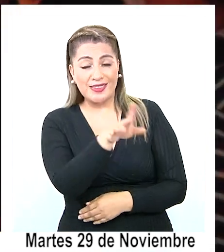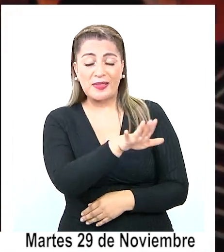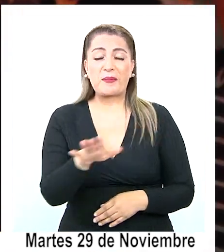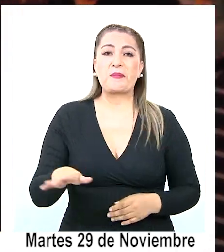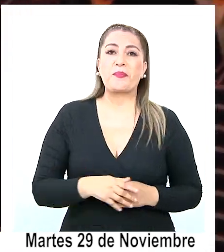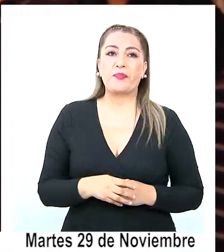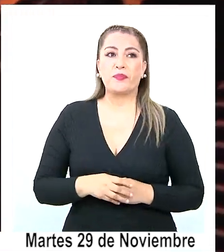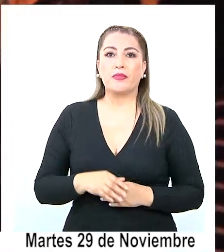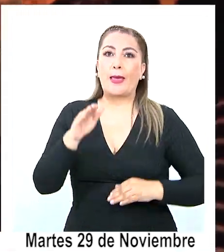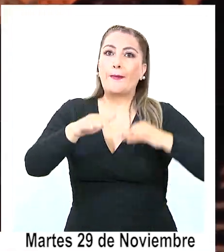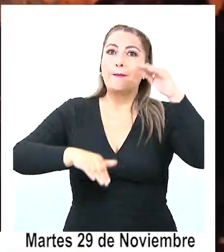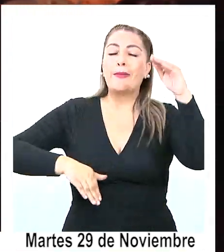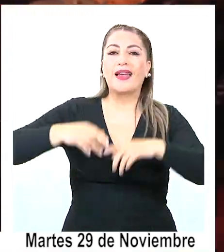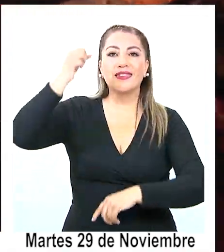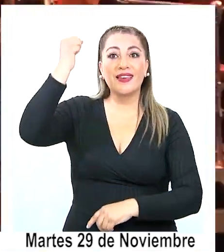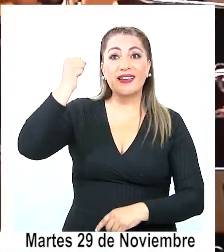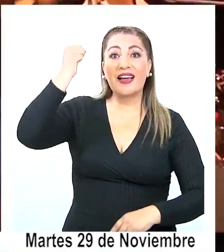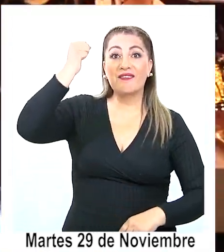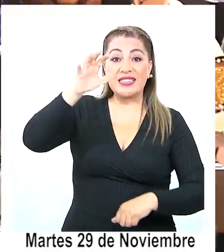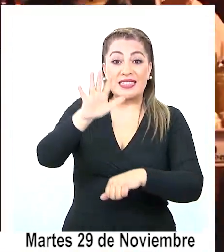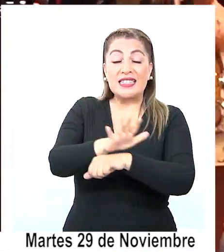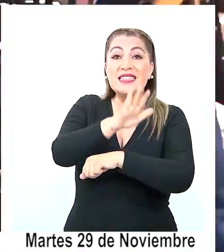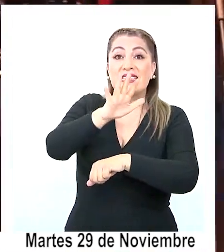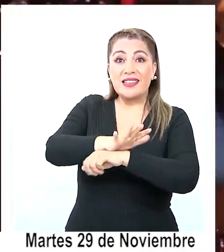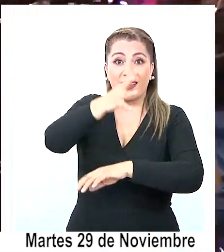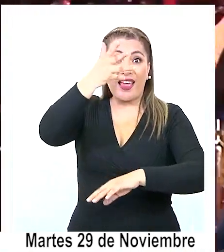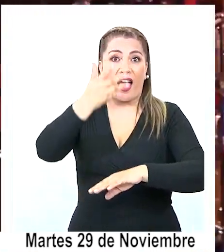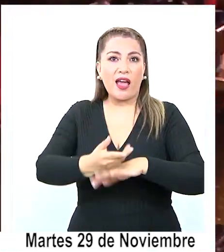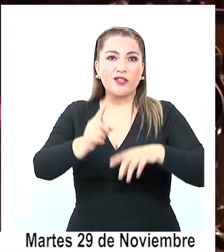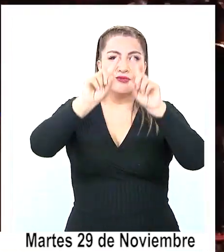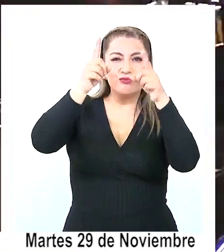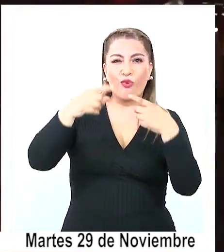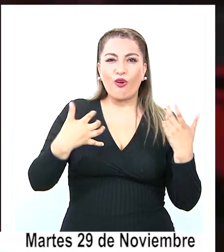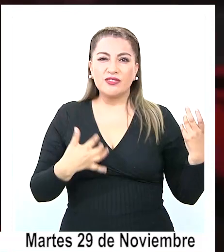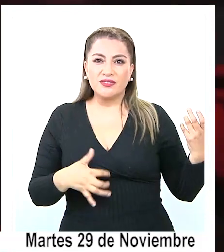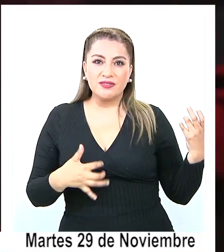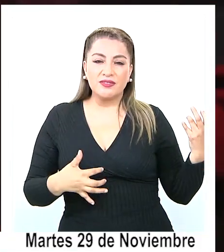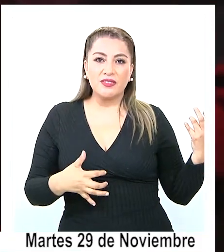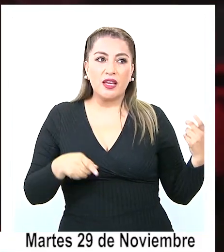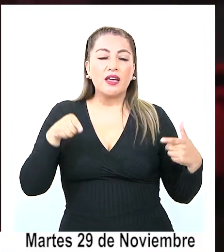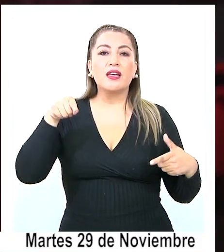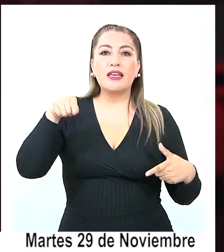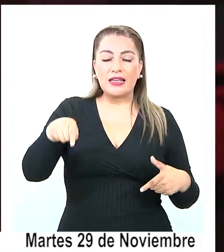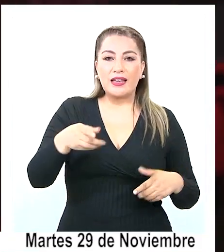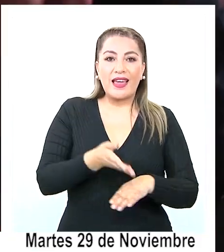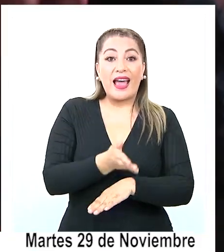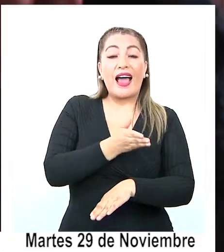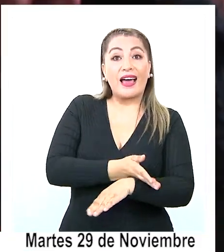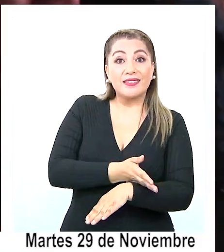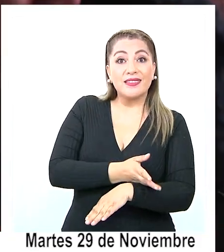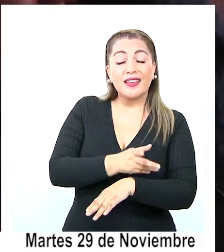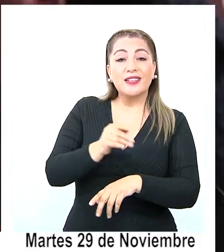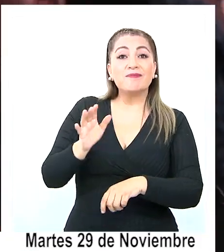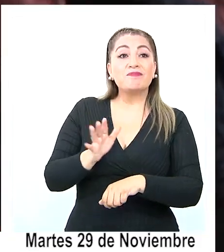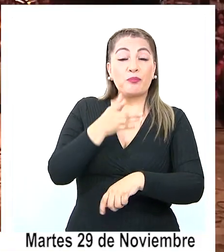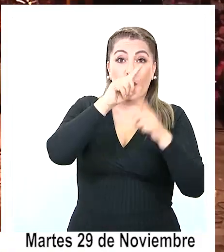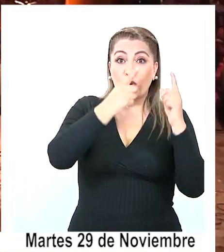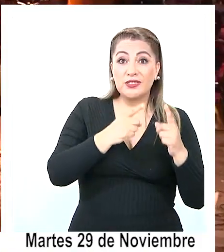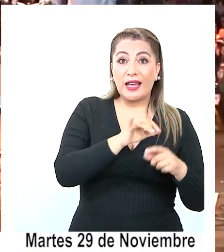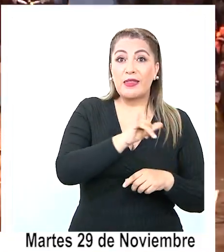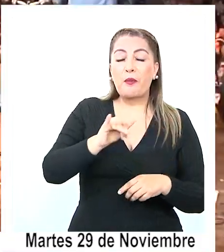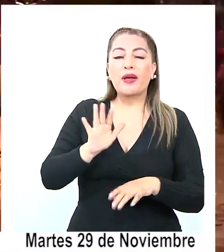en playa cava ancha además de cine habrá música como antesala a las exhibiciones